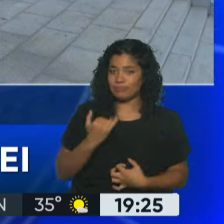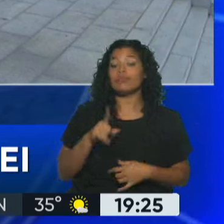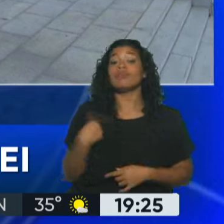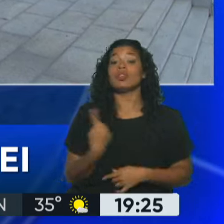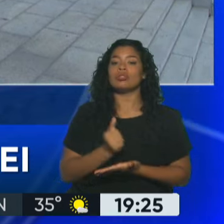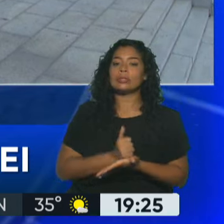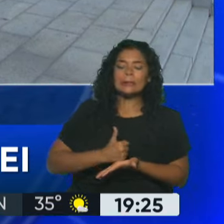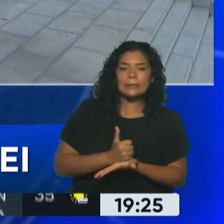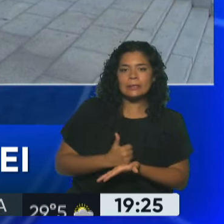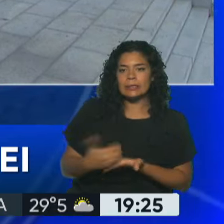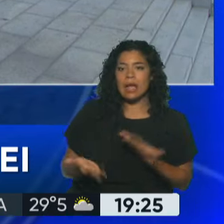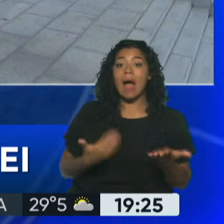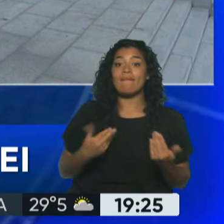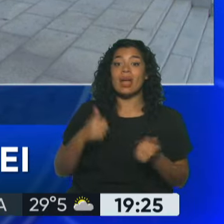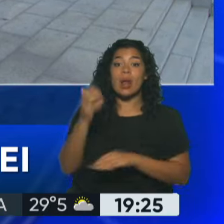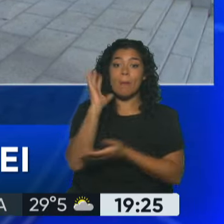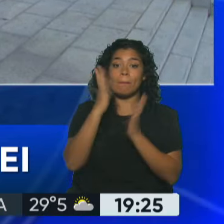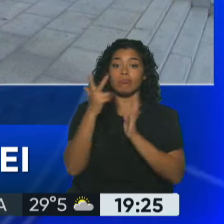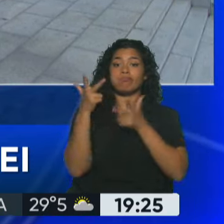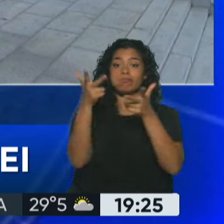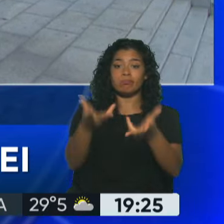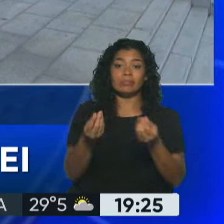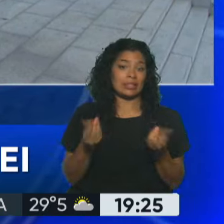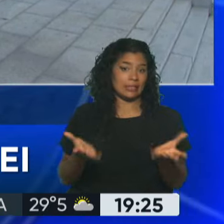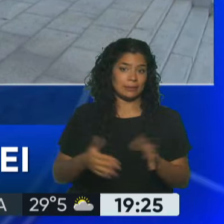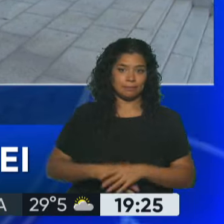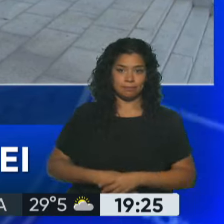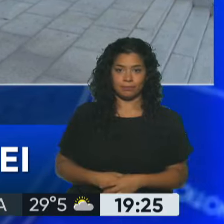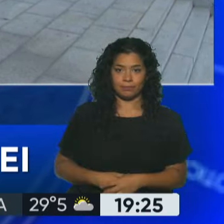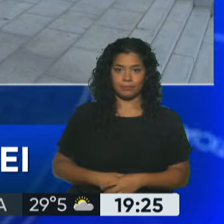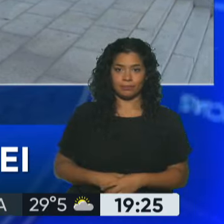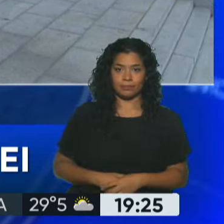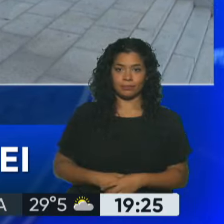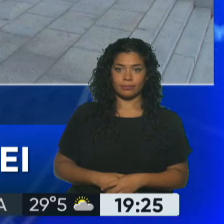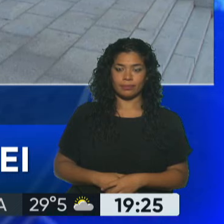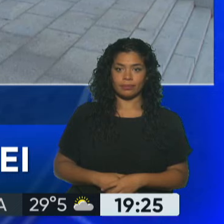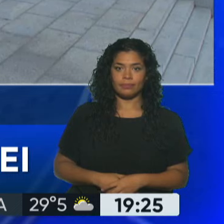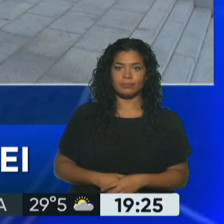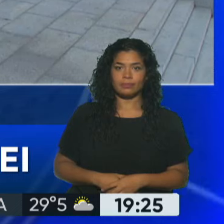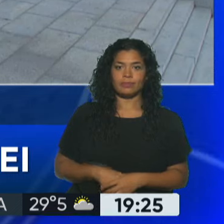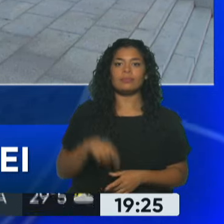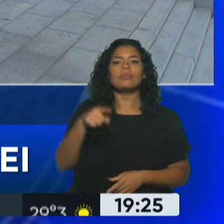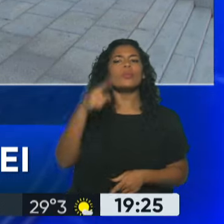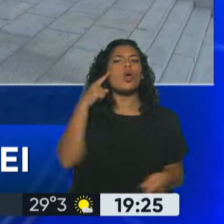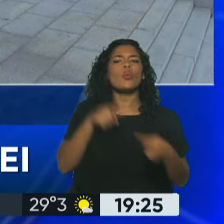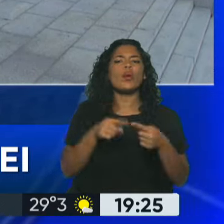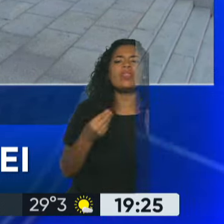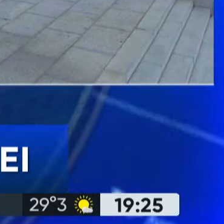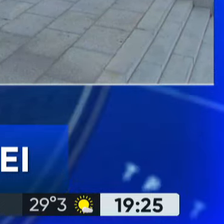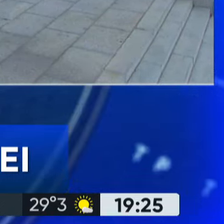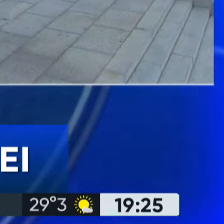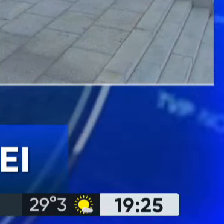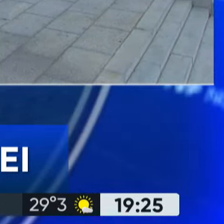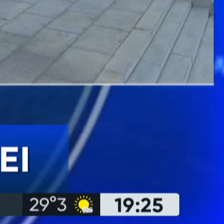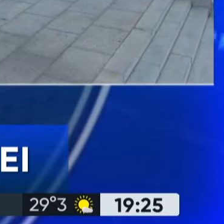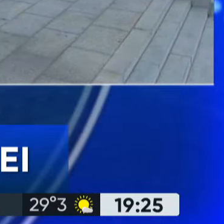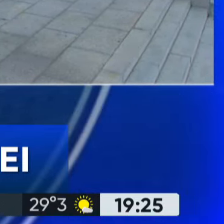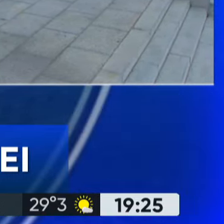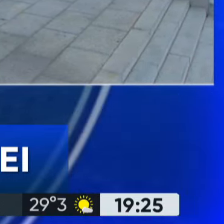palabras que venga a dar el presidente de la nación Qué sería lo conveniente de ese mensaje cree usted bueno que se abandone un poco